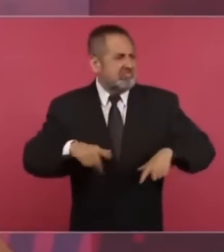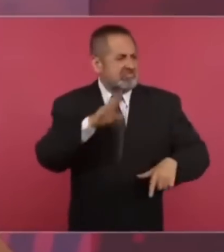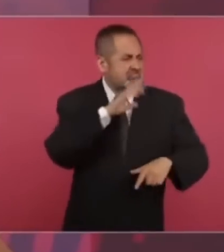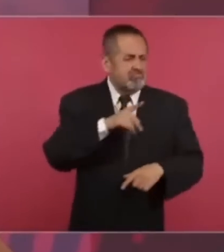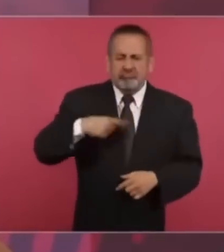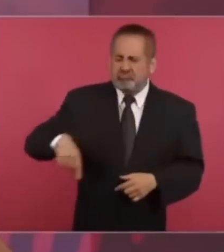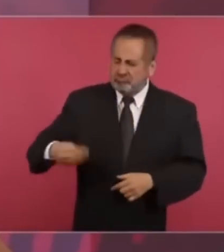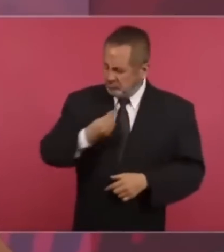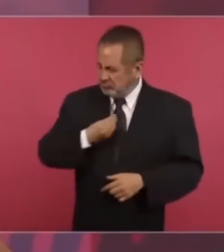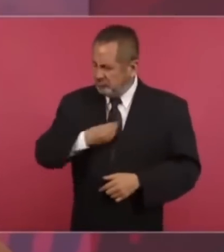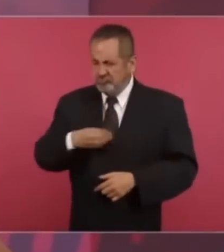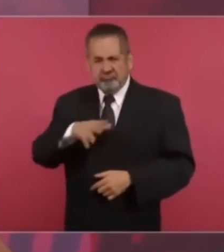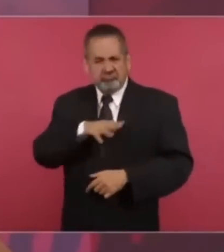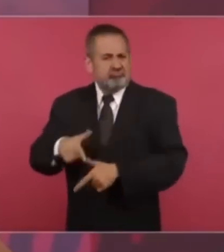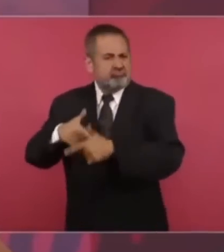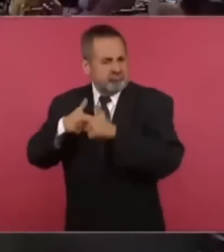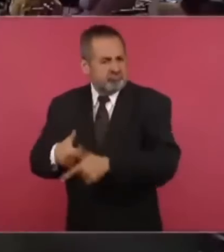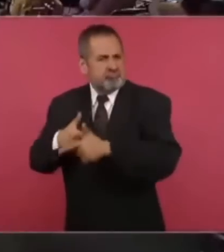gobiernos,